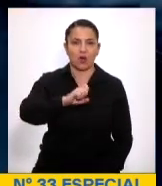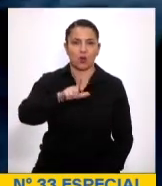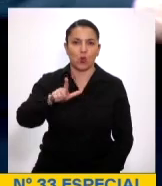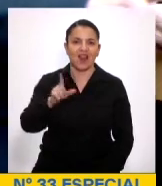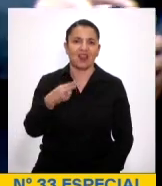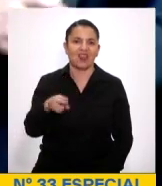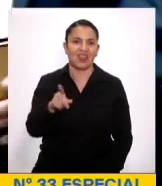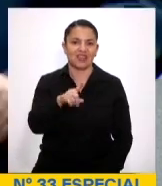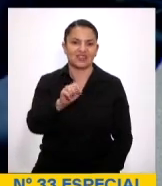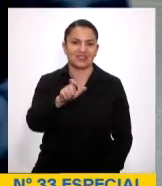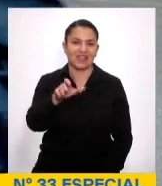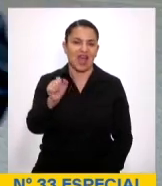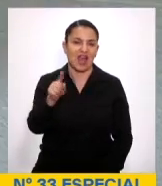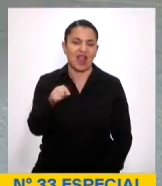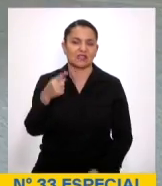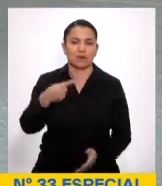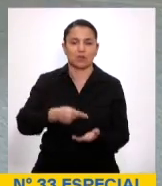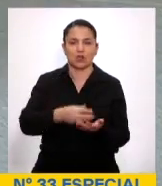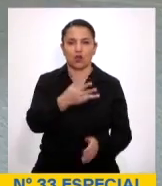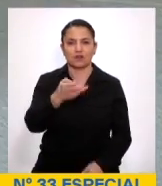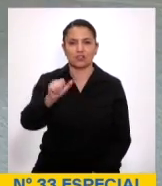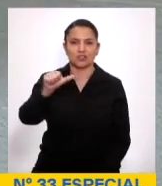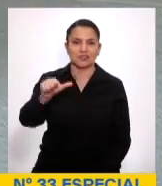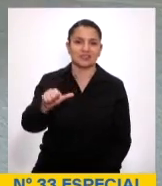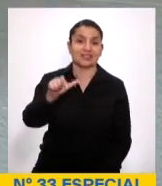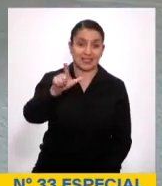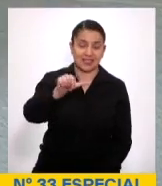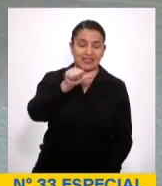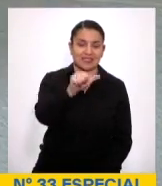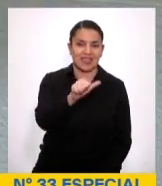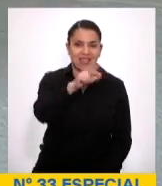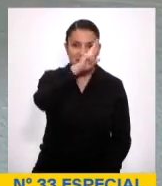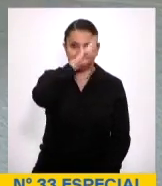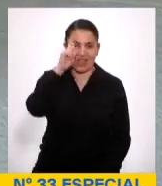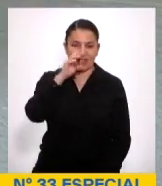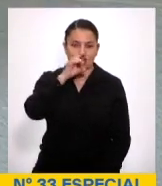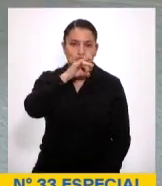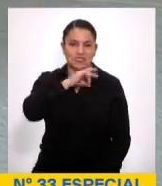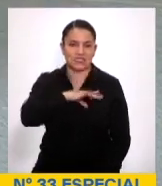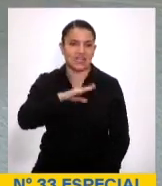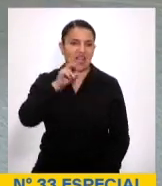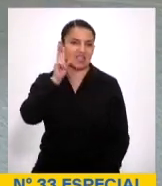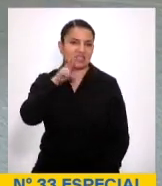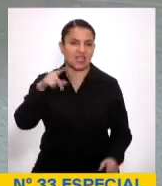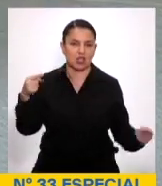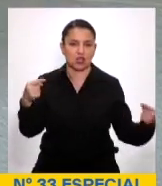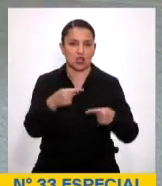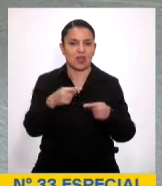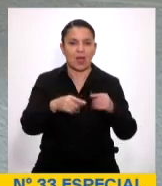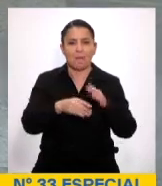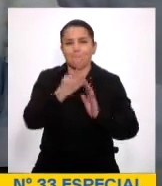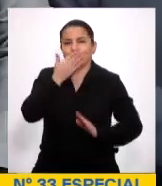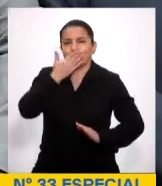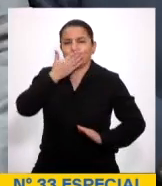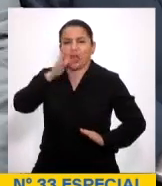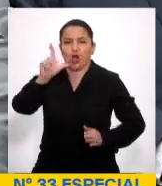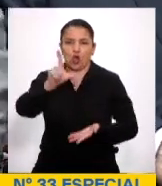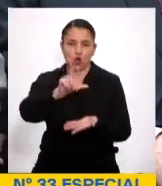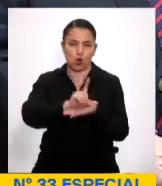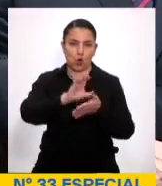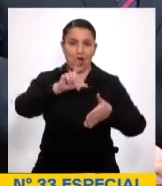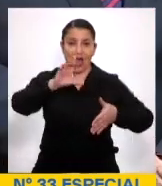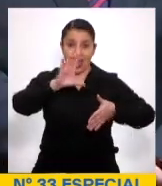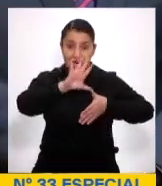1796 Cuando decía el reino de chile sin contradicción es el más fértil de América y el más